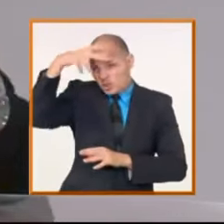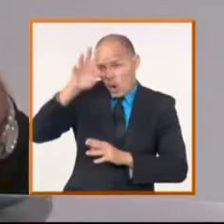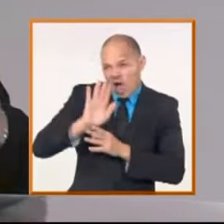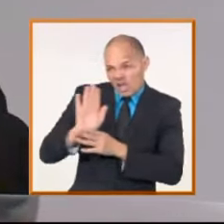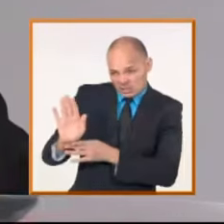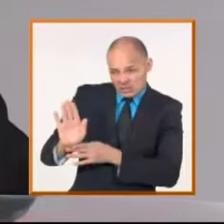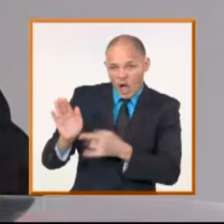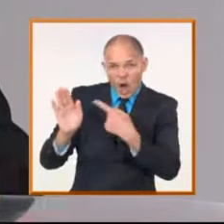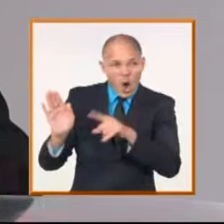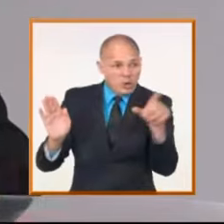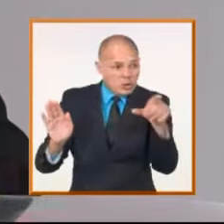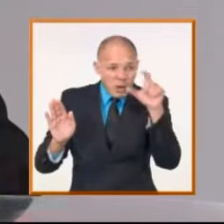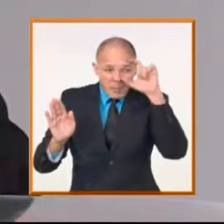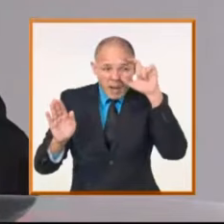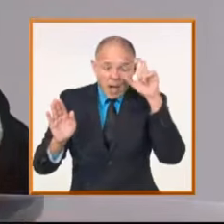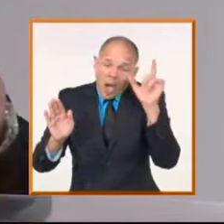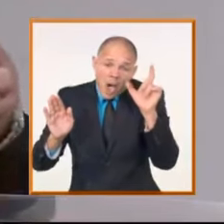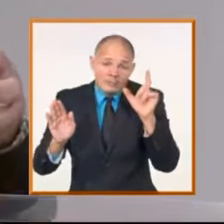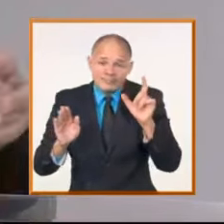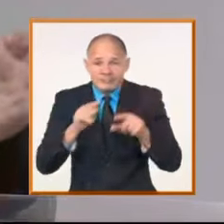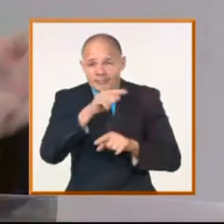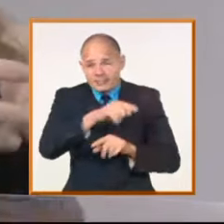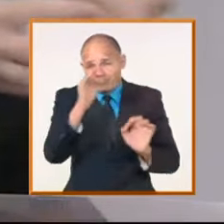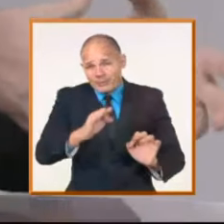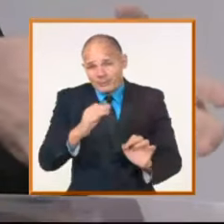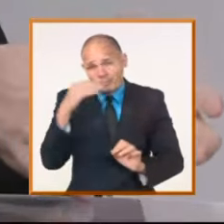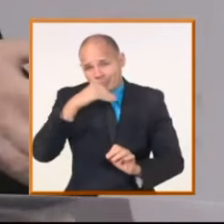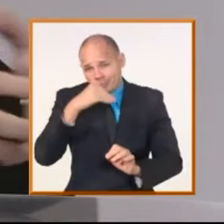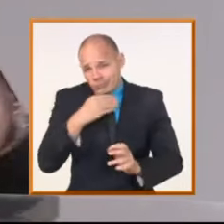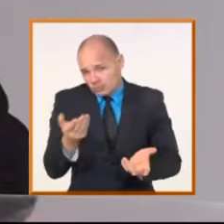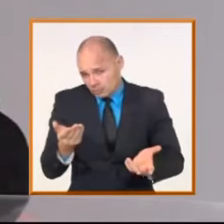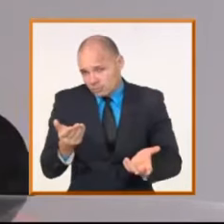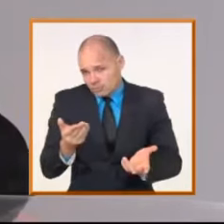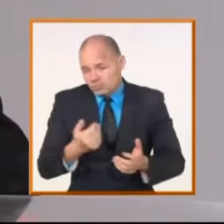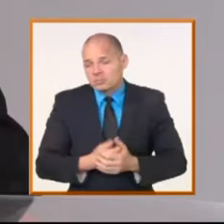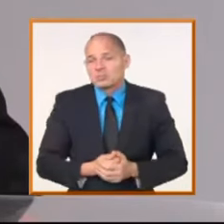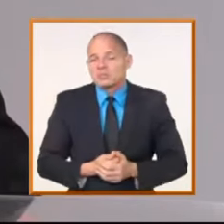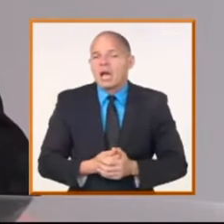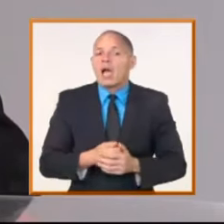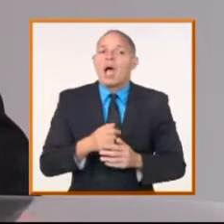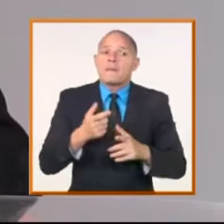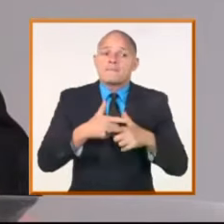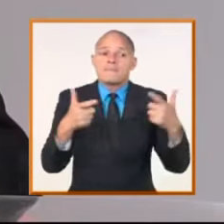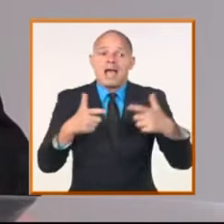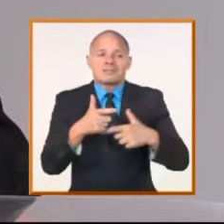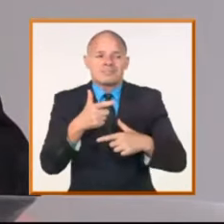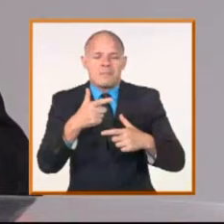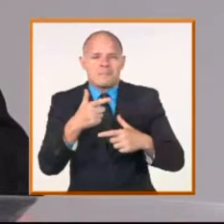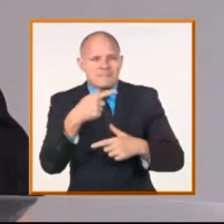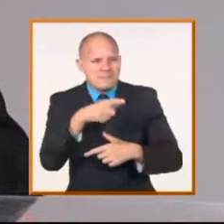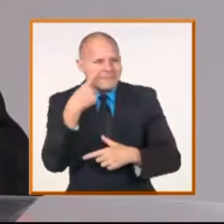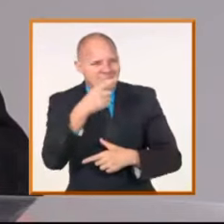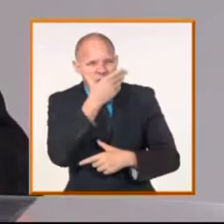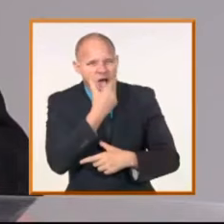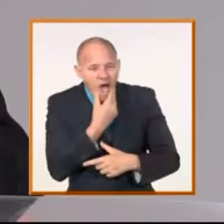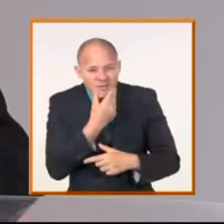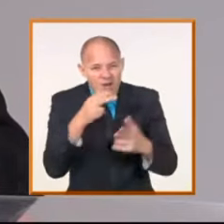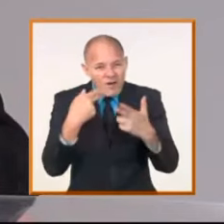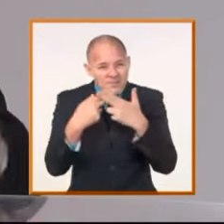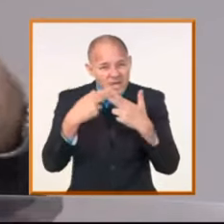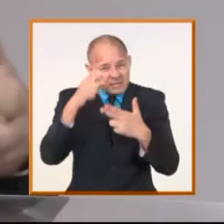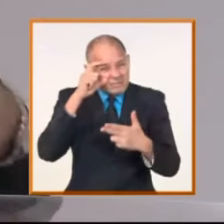del país y la pérdida de la poca confianza en el futuro que hay. Por supuesto, el hecho de que la